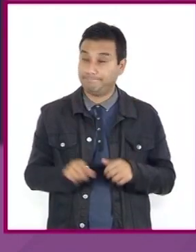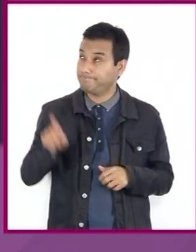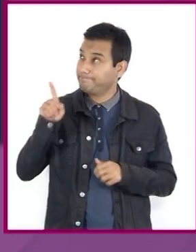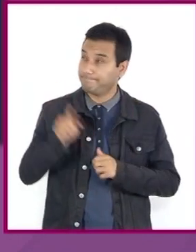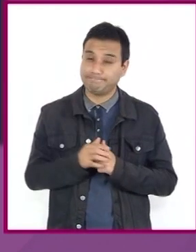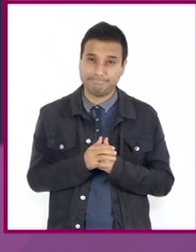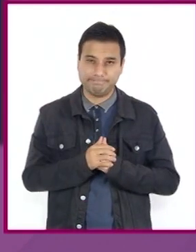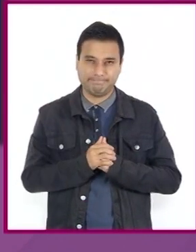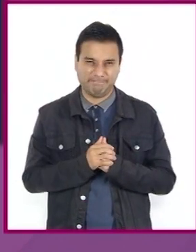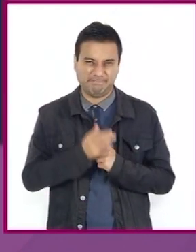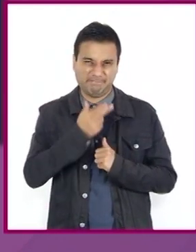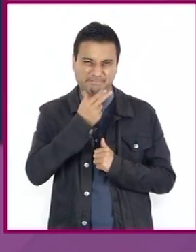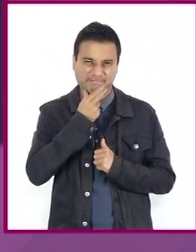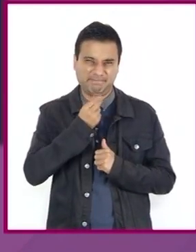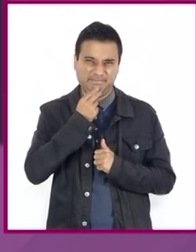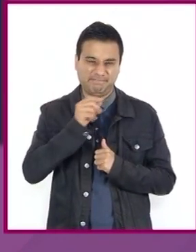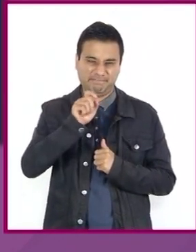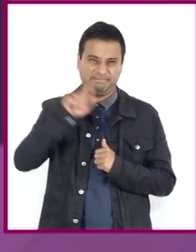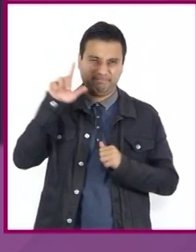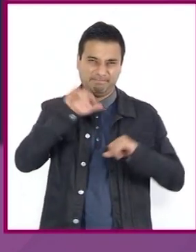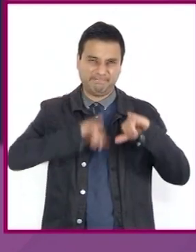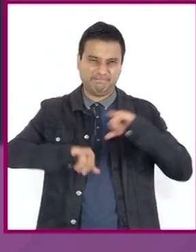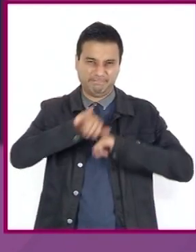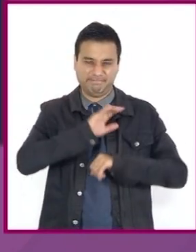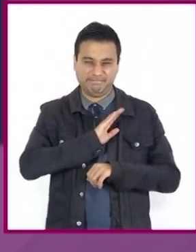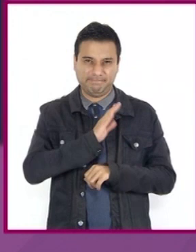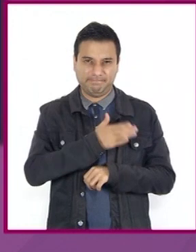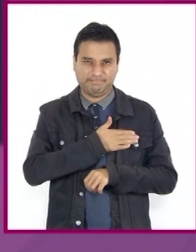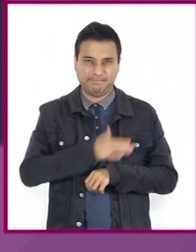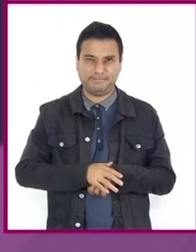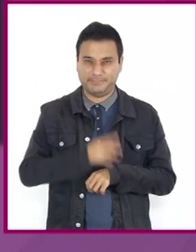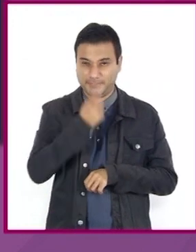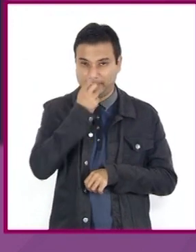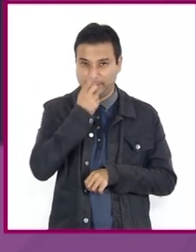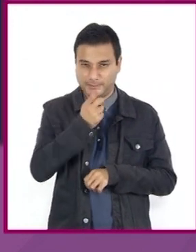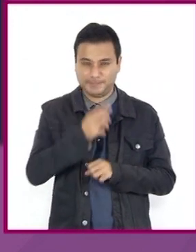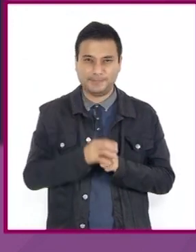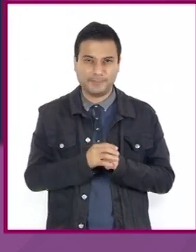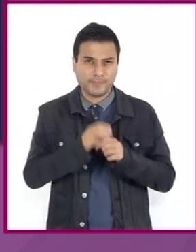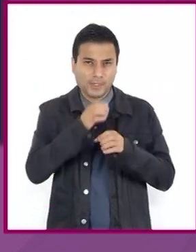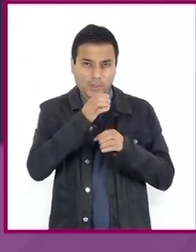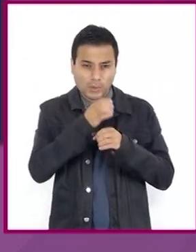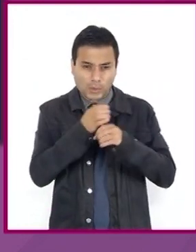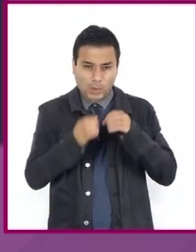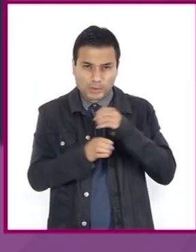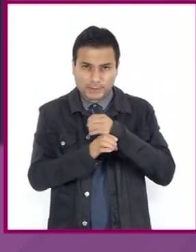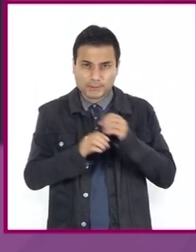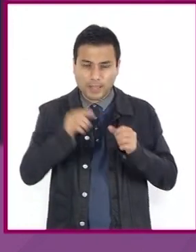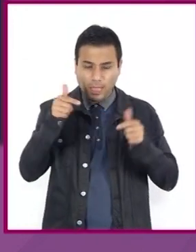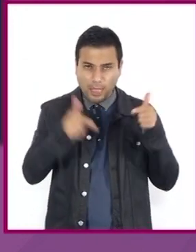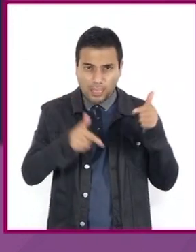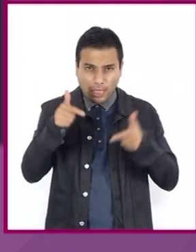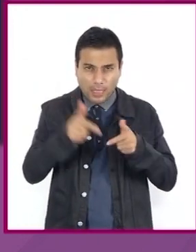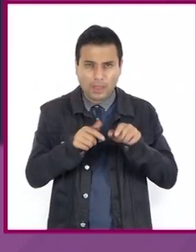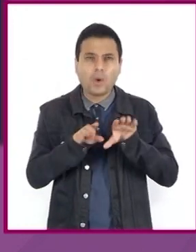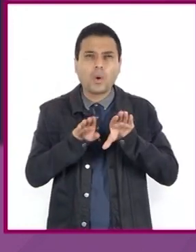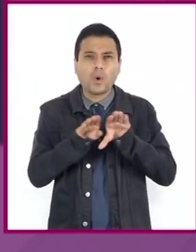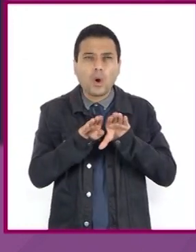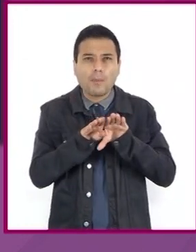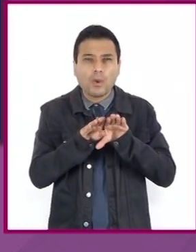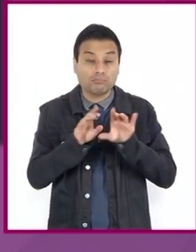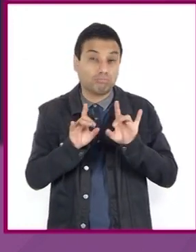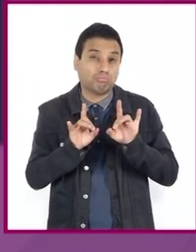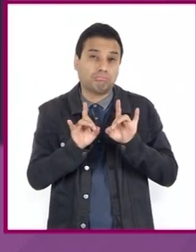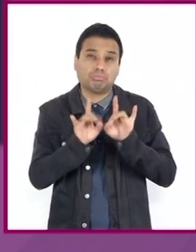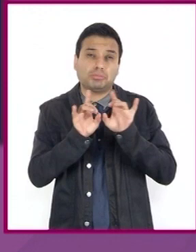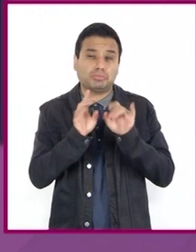un notable bioquímico español. Es cierto que muchas veces los grandes descubrimientos se han realizado sin buscarlos directamente, pero